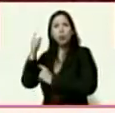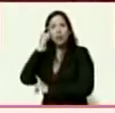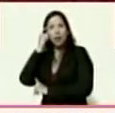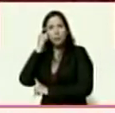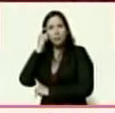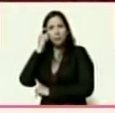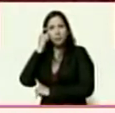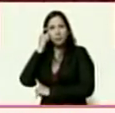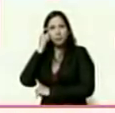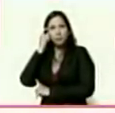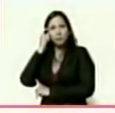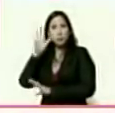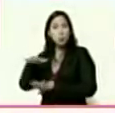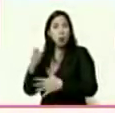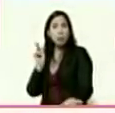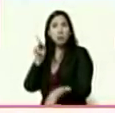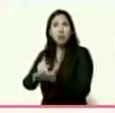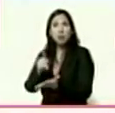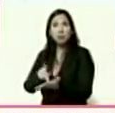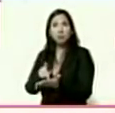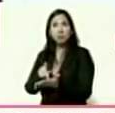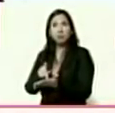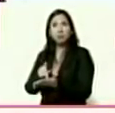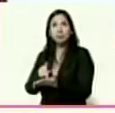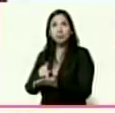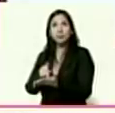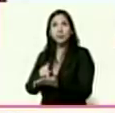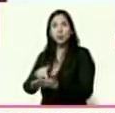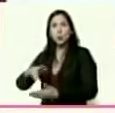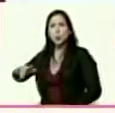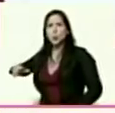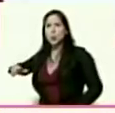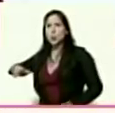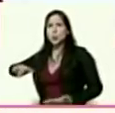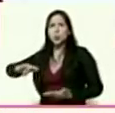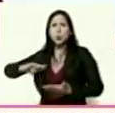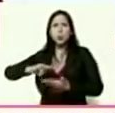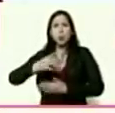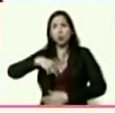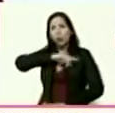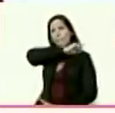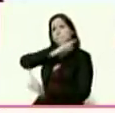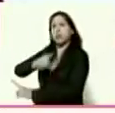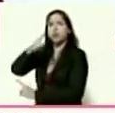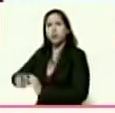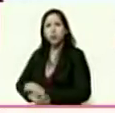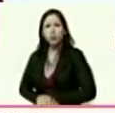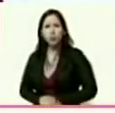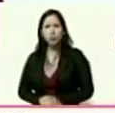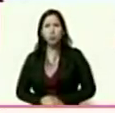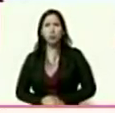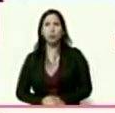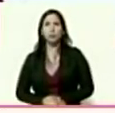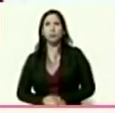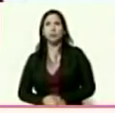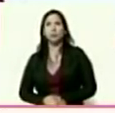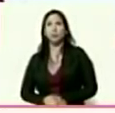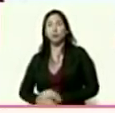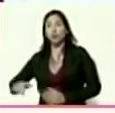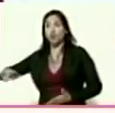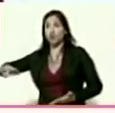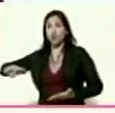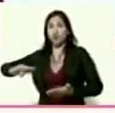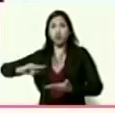no sé qué día fue que llegó. Se vino por la línea aérea TAC, nosotros lo denunciamos. La línea aérea